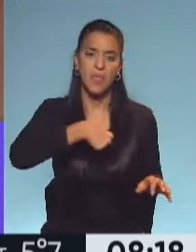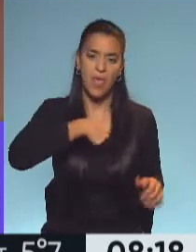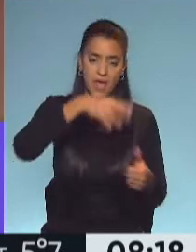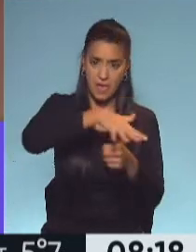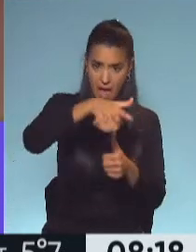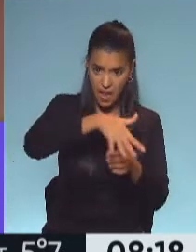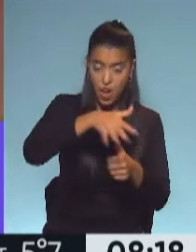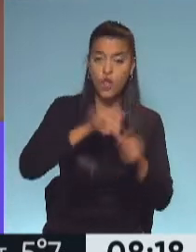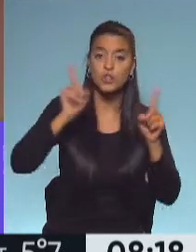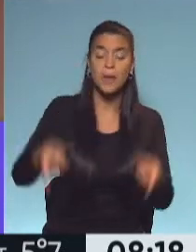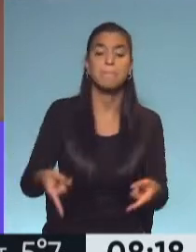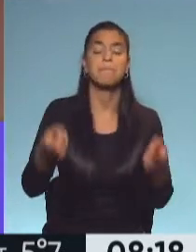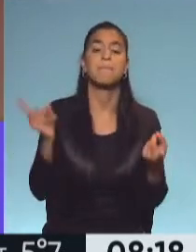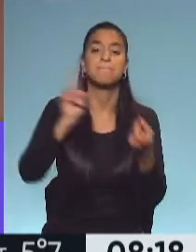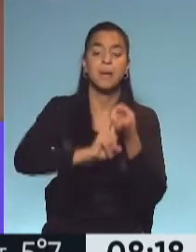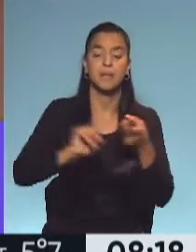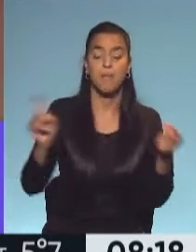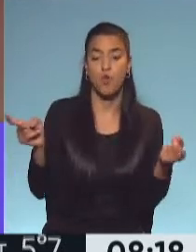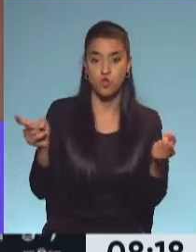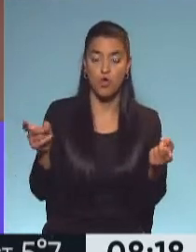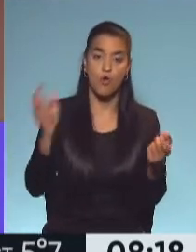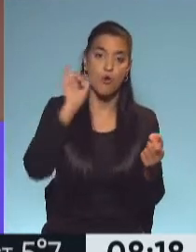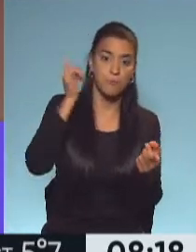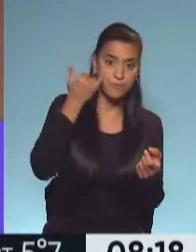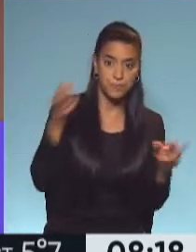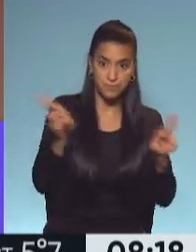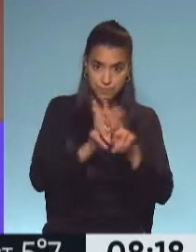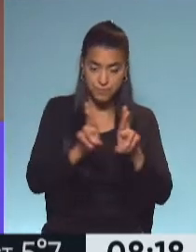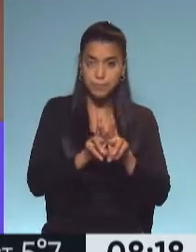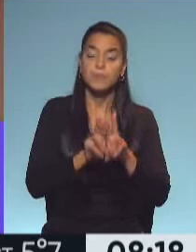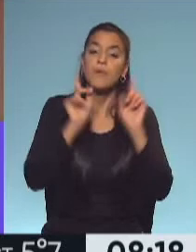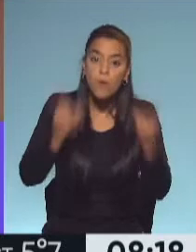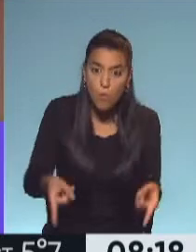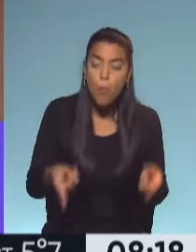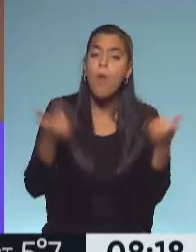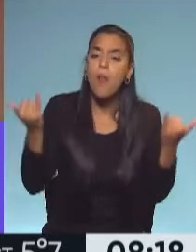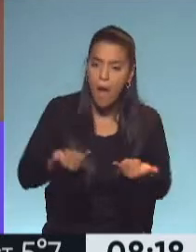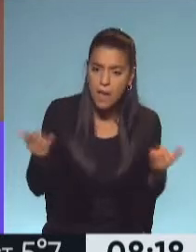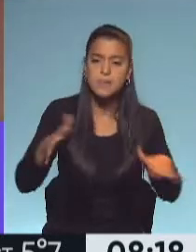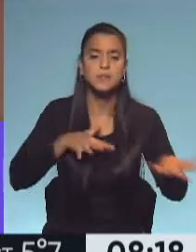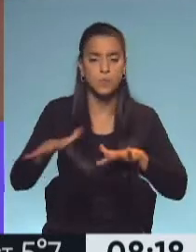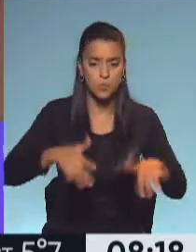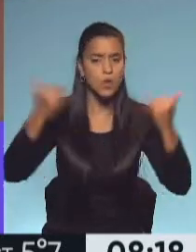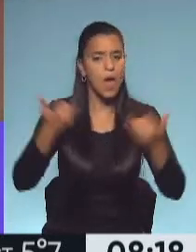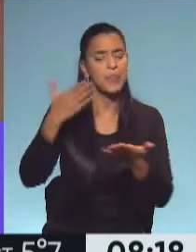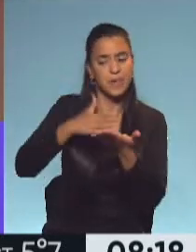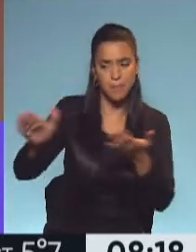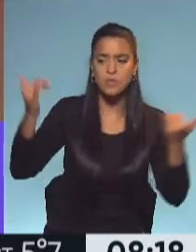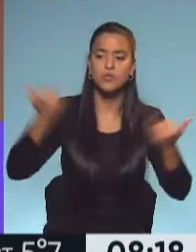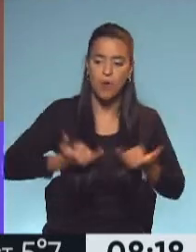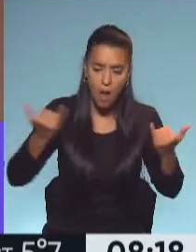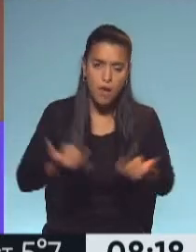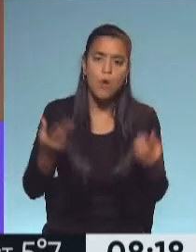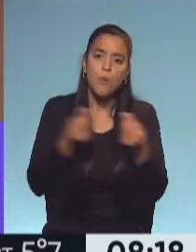de género, también el matrimonio igualitario, no significa que no se sigan dando estas situaciones de discriminación en donde